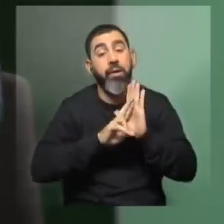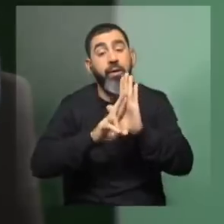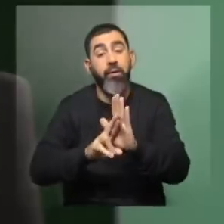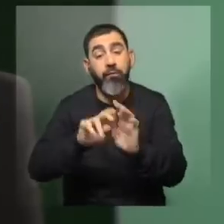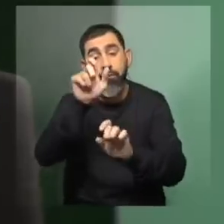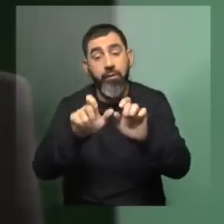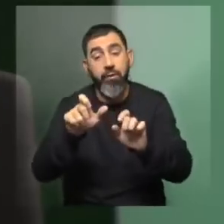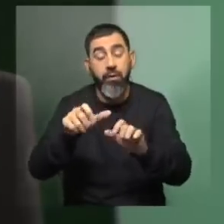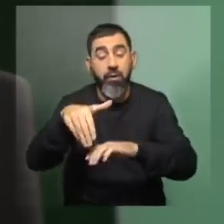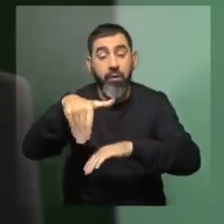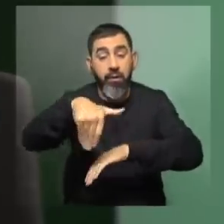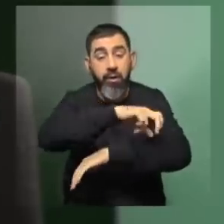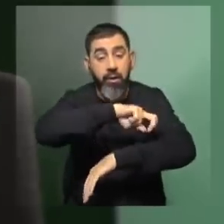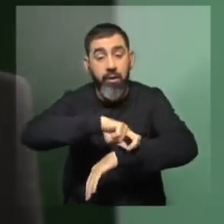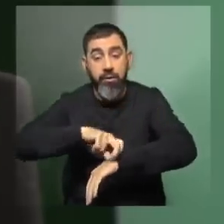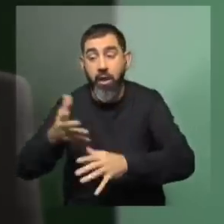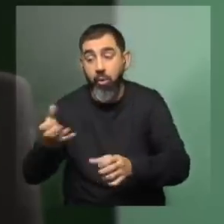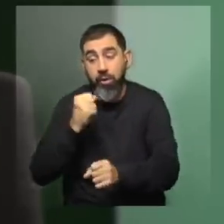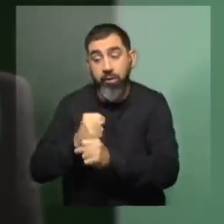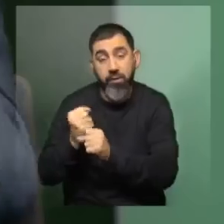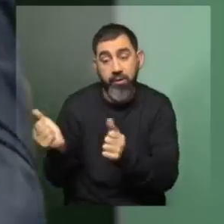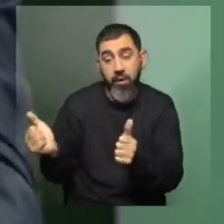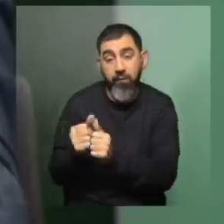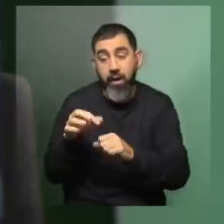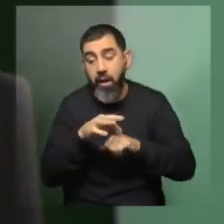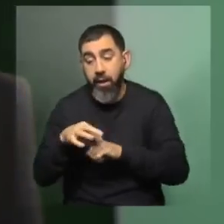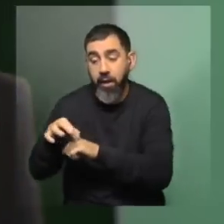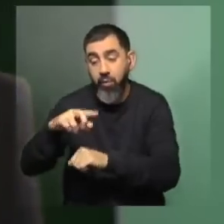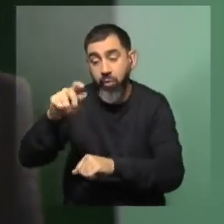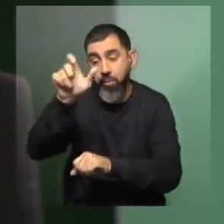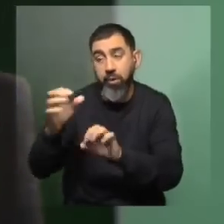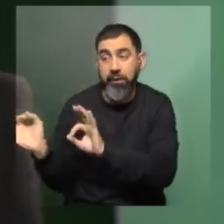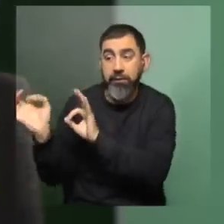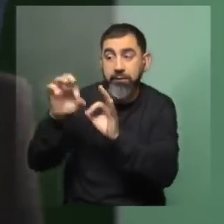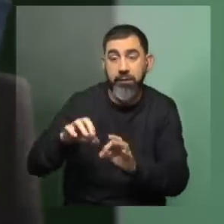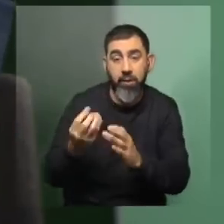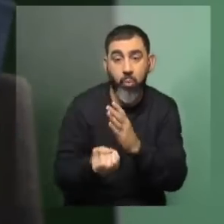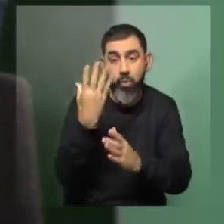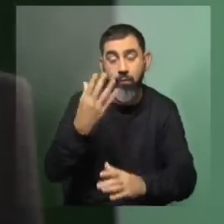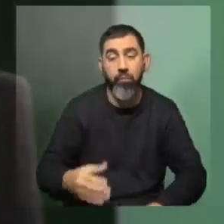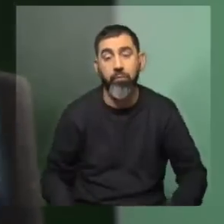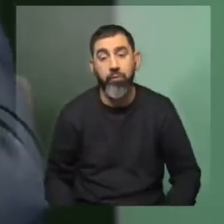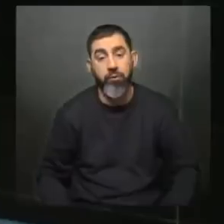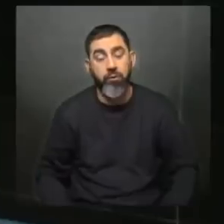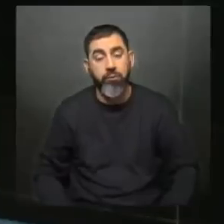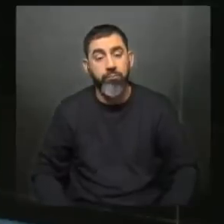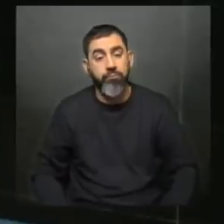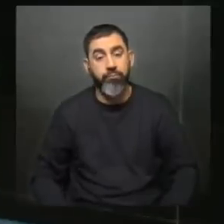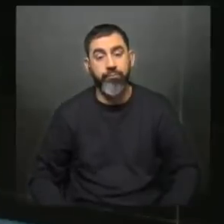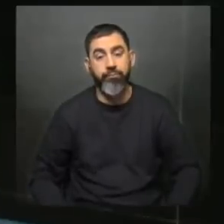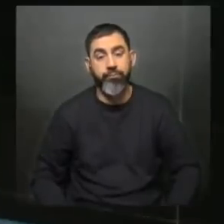bueno de personas por el centro que ahora trabajan con ustedes también orientando a las personas que llegan podemos contar un poquito eso muy breve